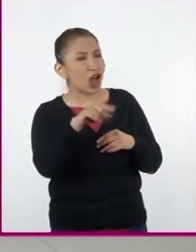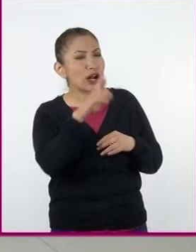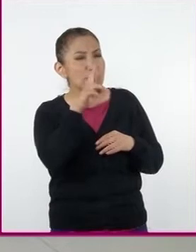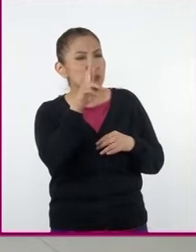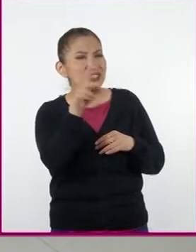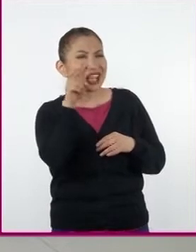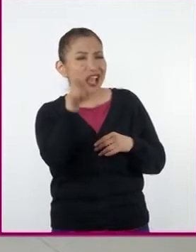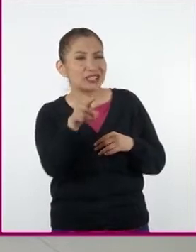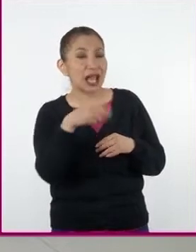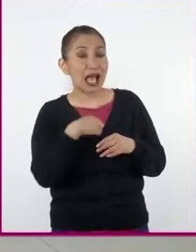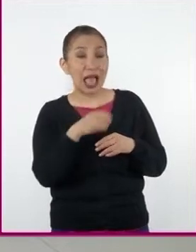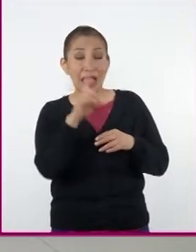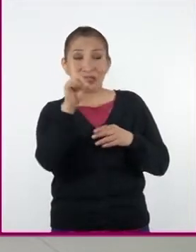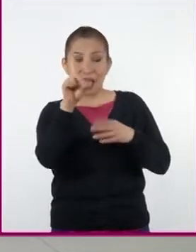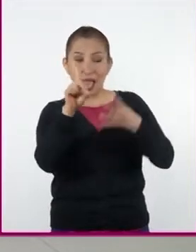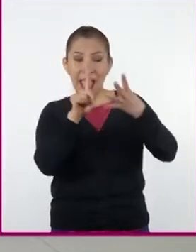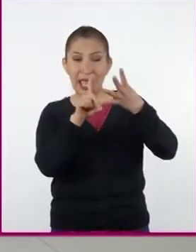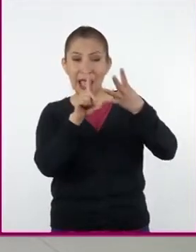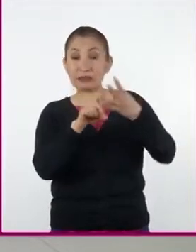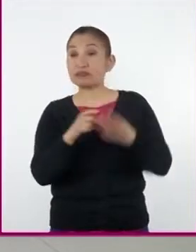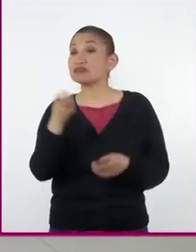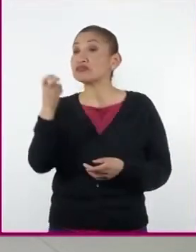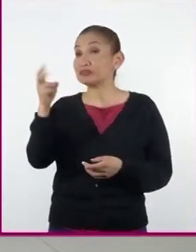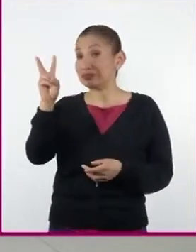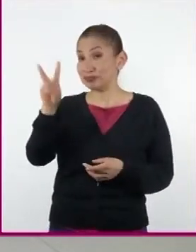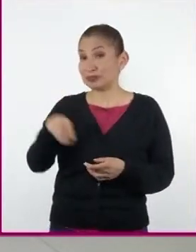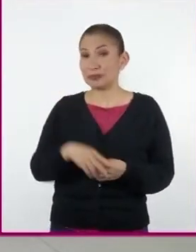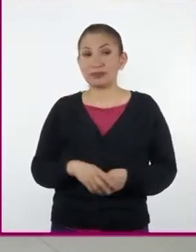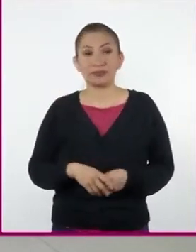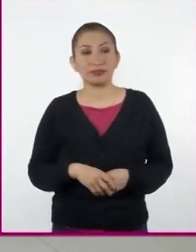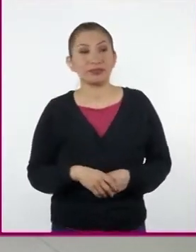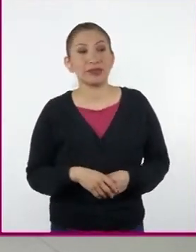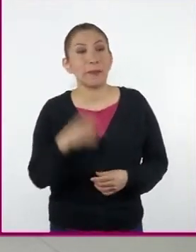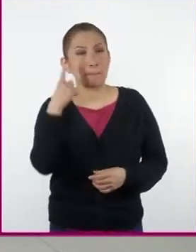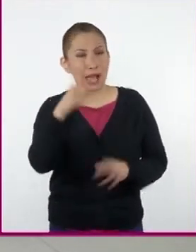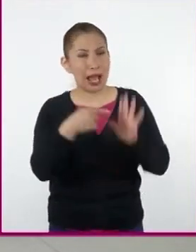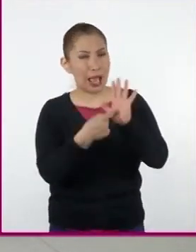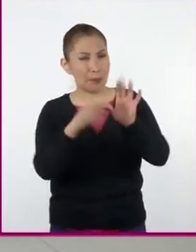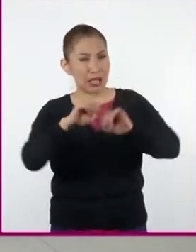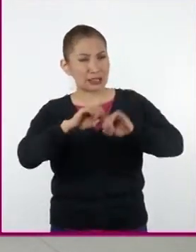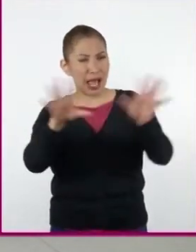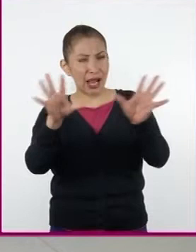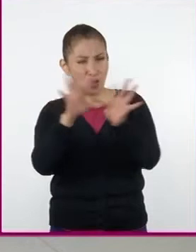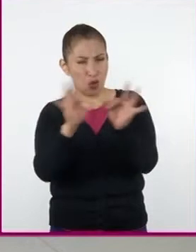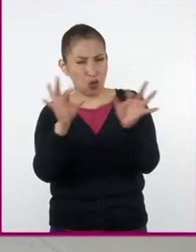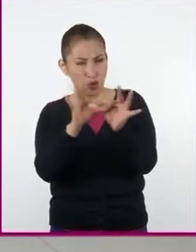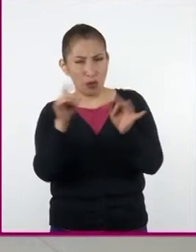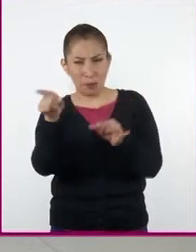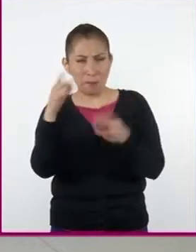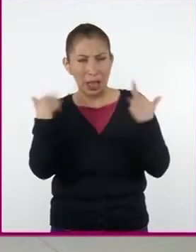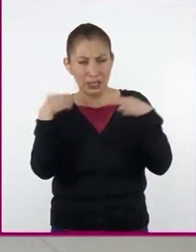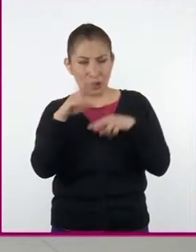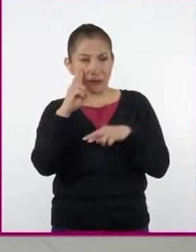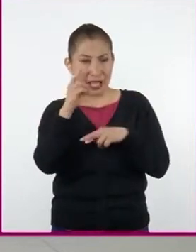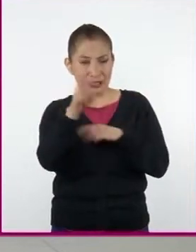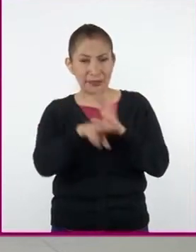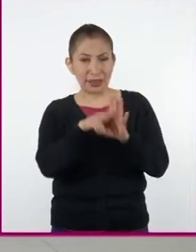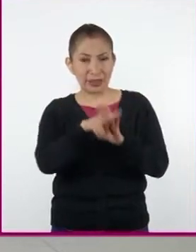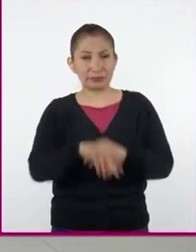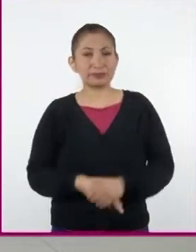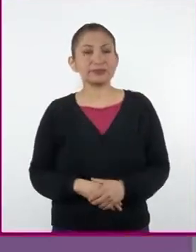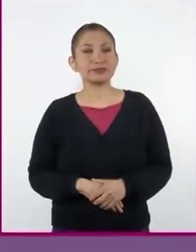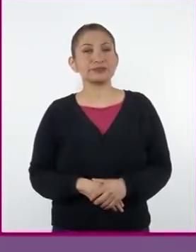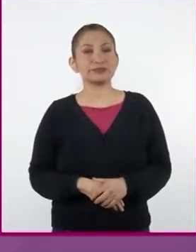respuesta correcta es el inciso D. Correcto, Quique. Y para ilustrar lo que explicó el maestro, vamos a ver el siguiente video.